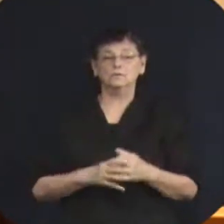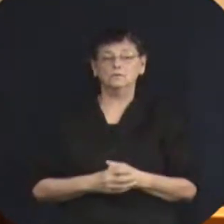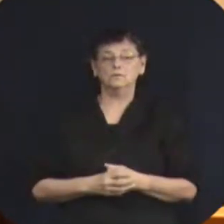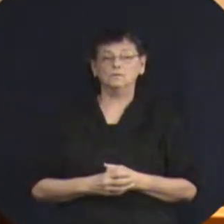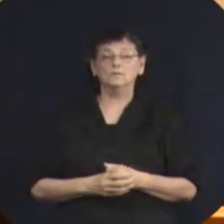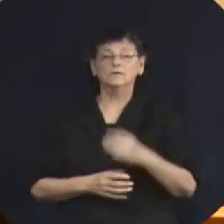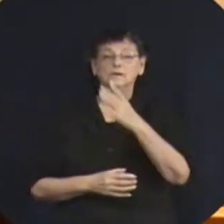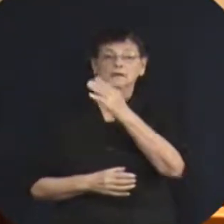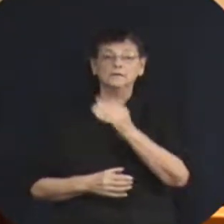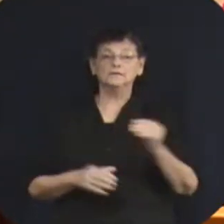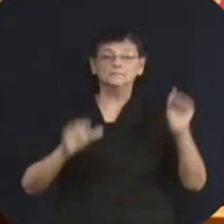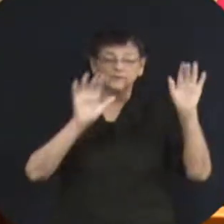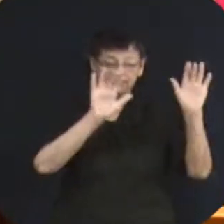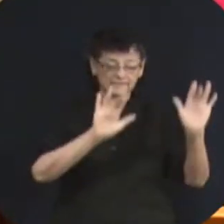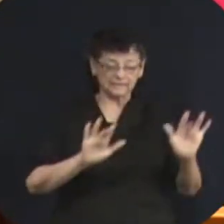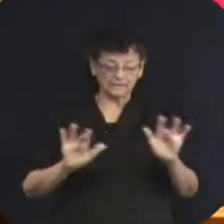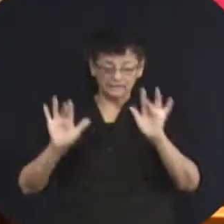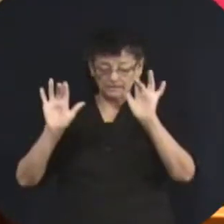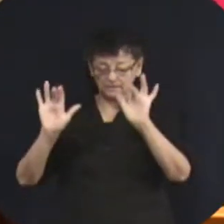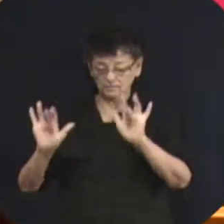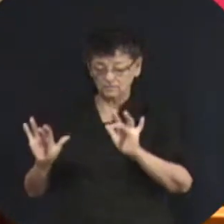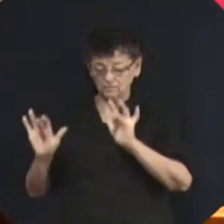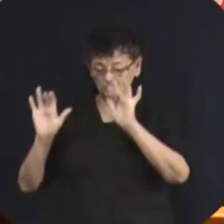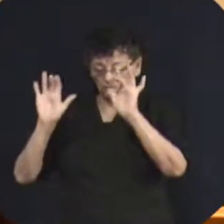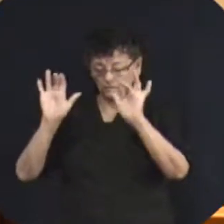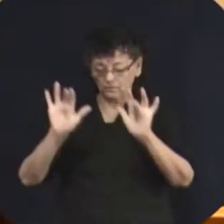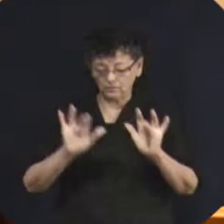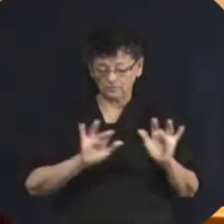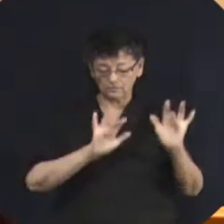compasivo y